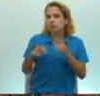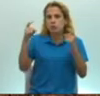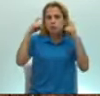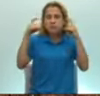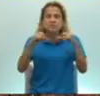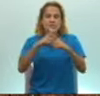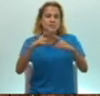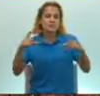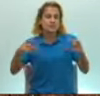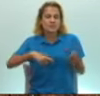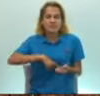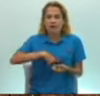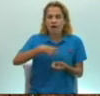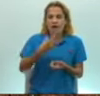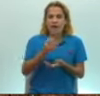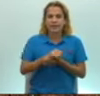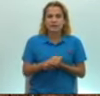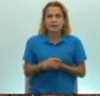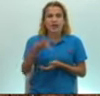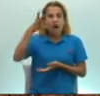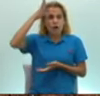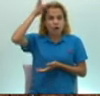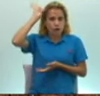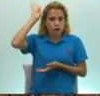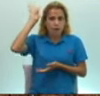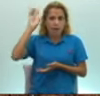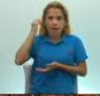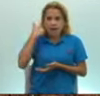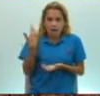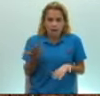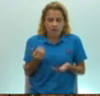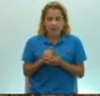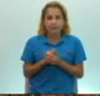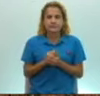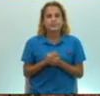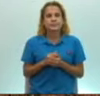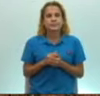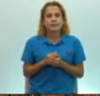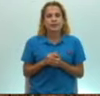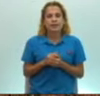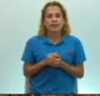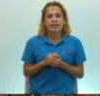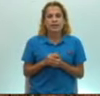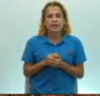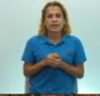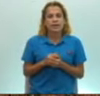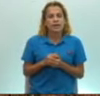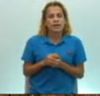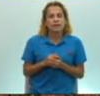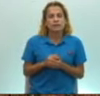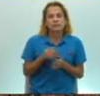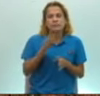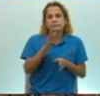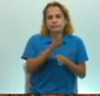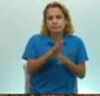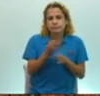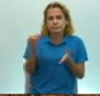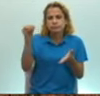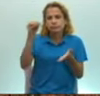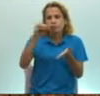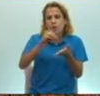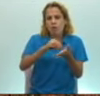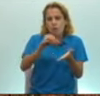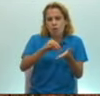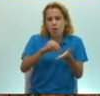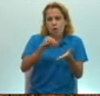el orden científico, en el orden artístico. Roma, que además va a cimentar esta labor constructiva desde los